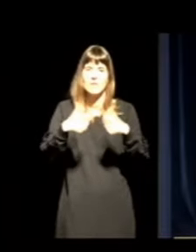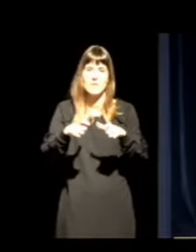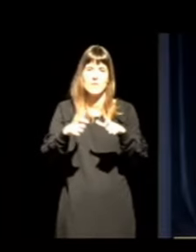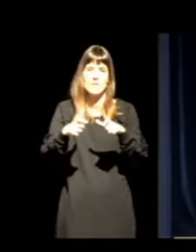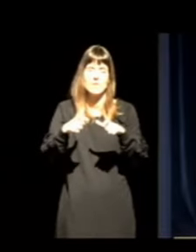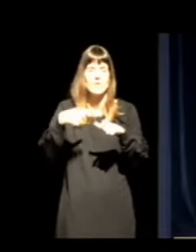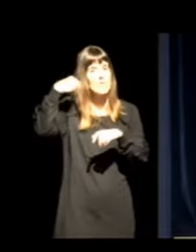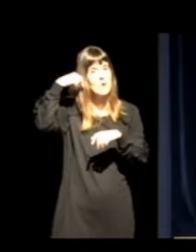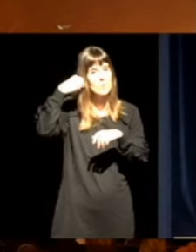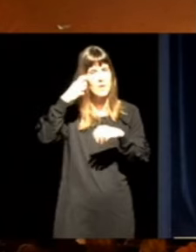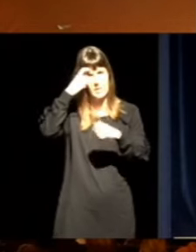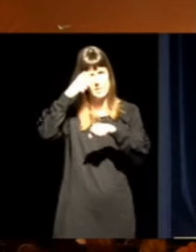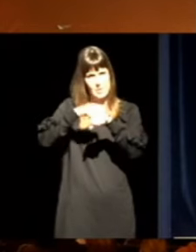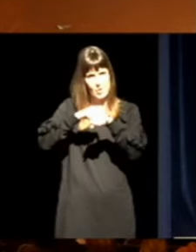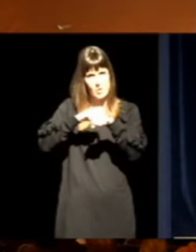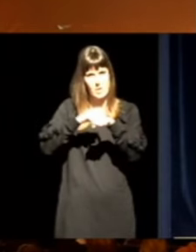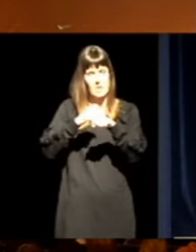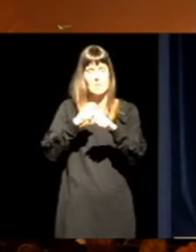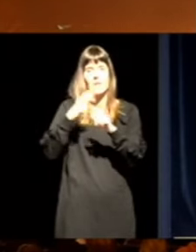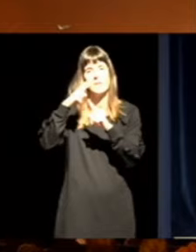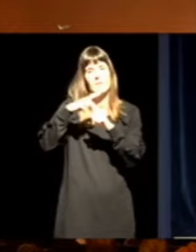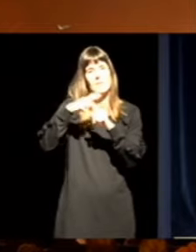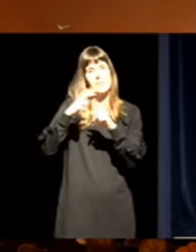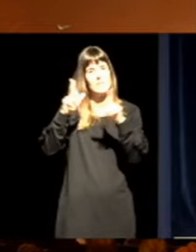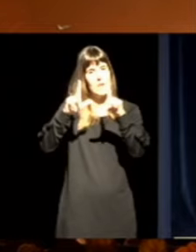televisión, están incorporando